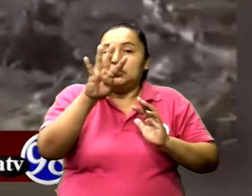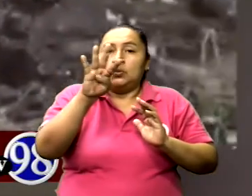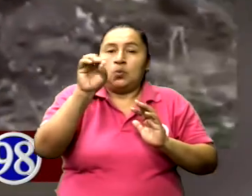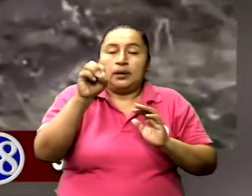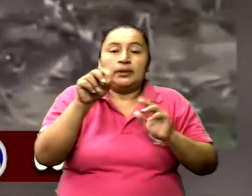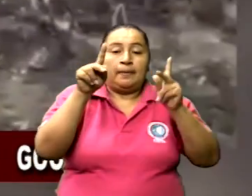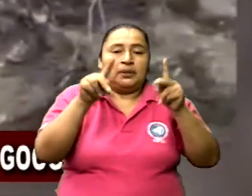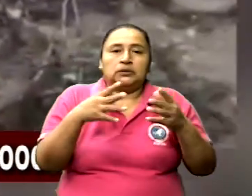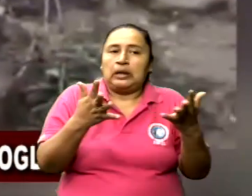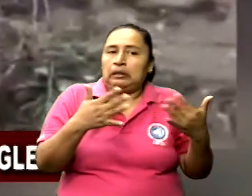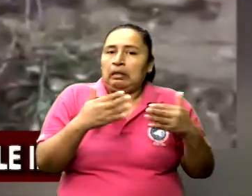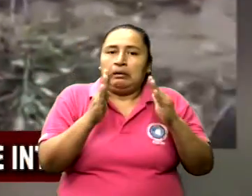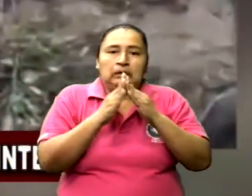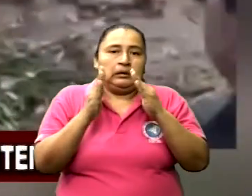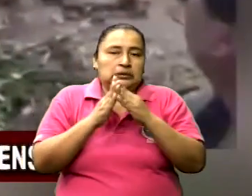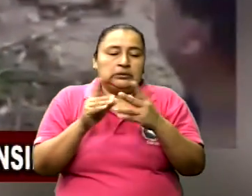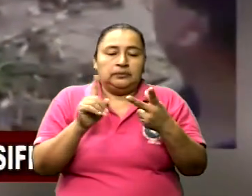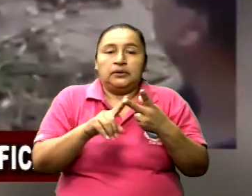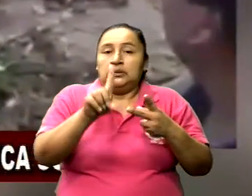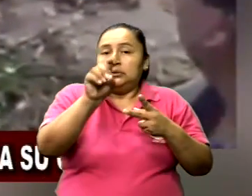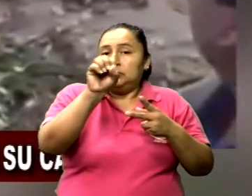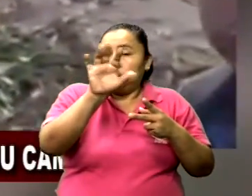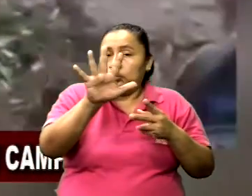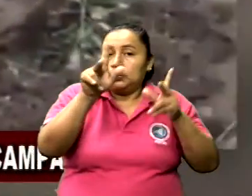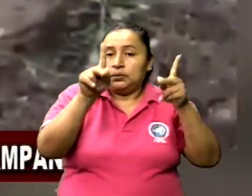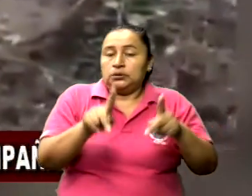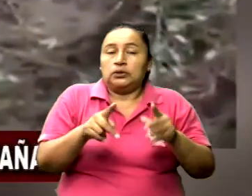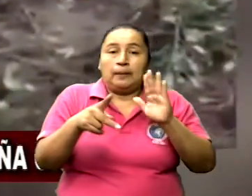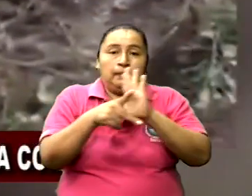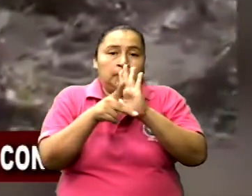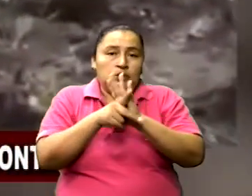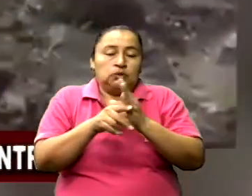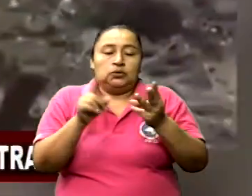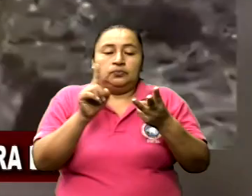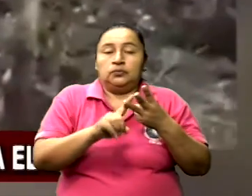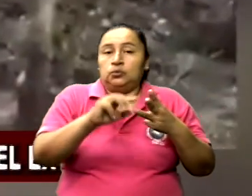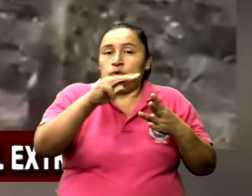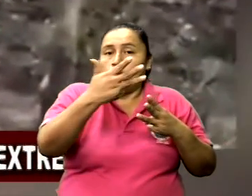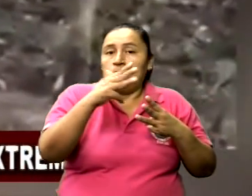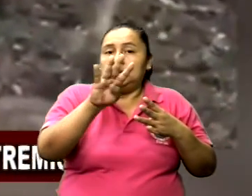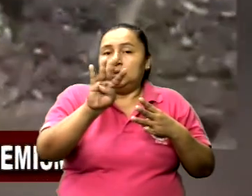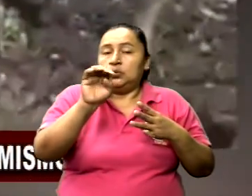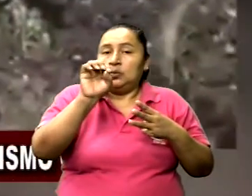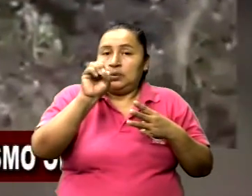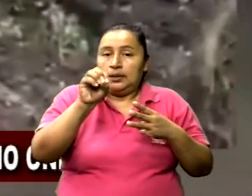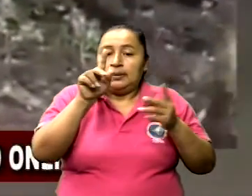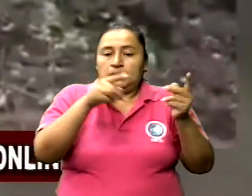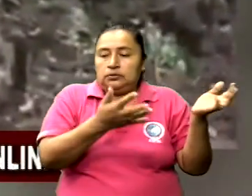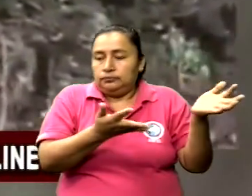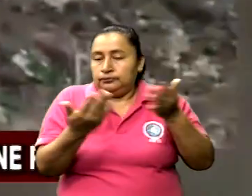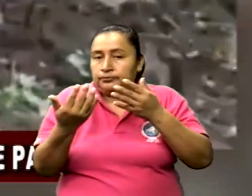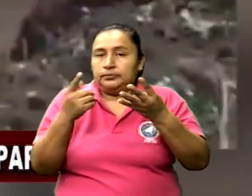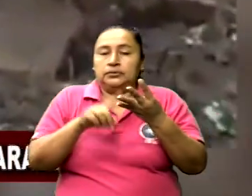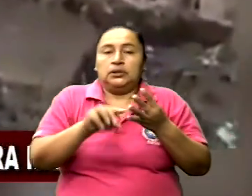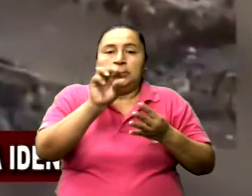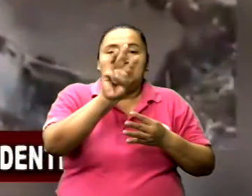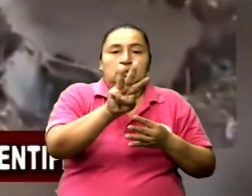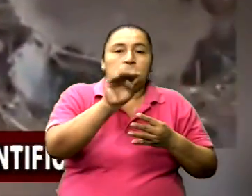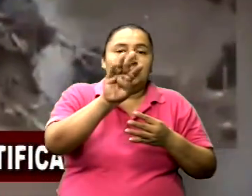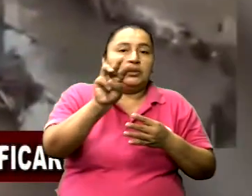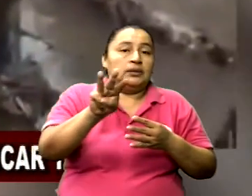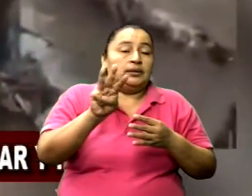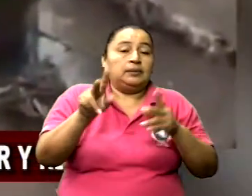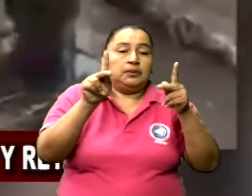son damnificados, 105 personas en riesgo, 940 evacuados,